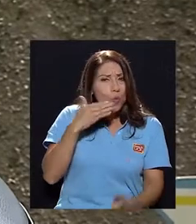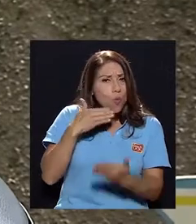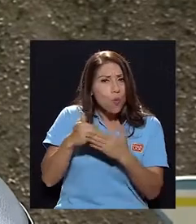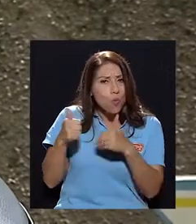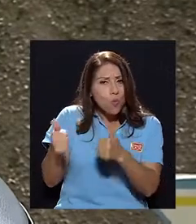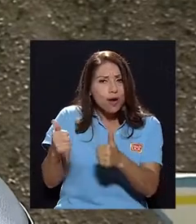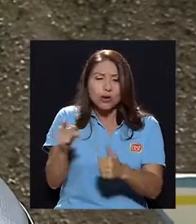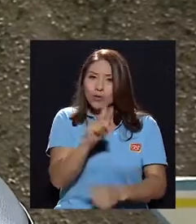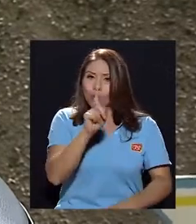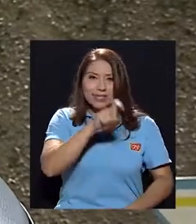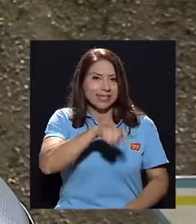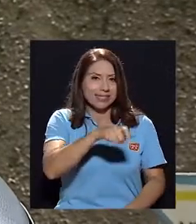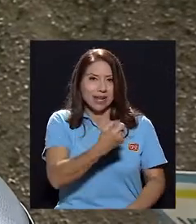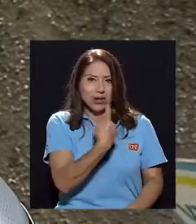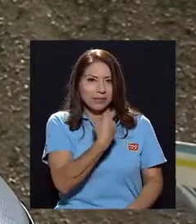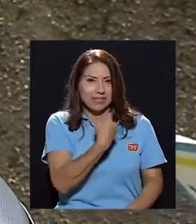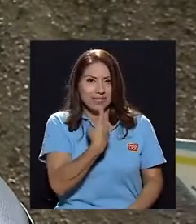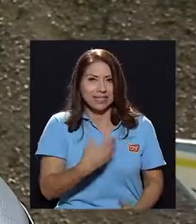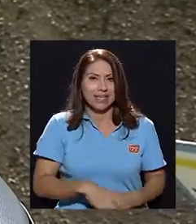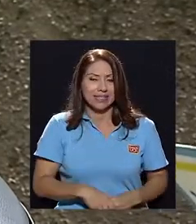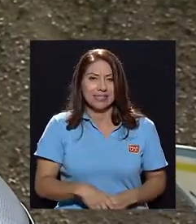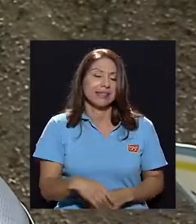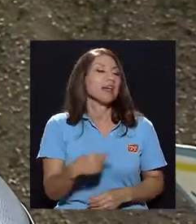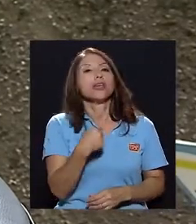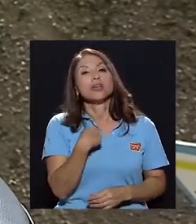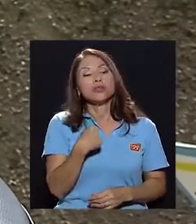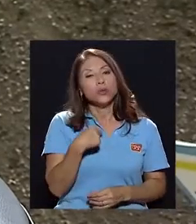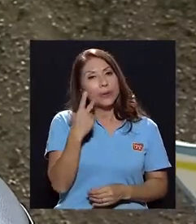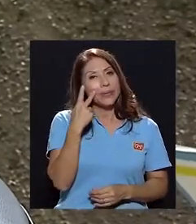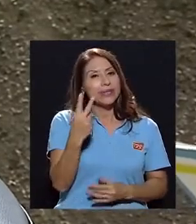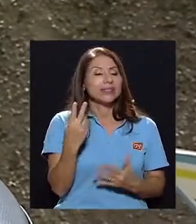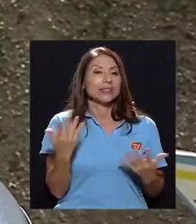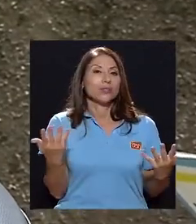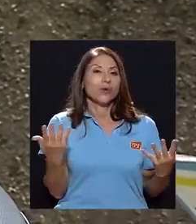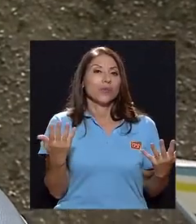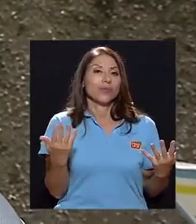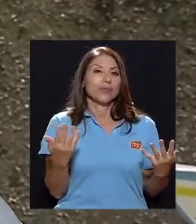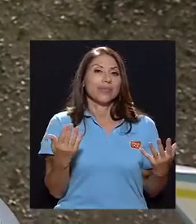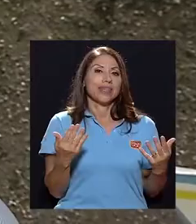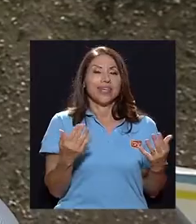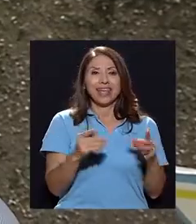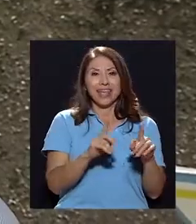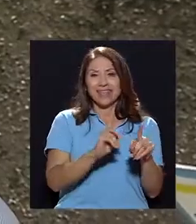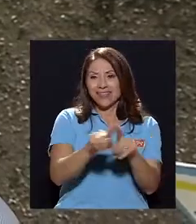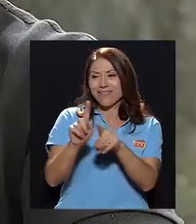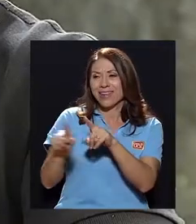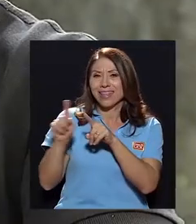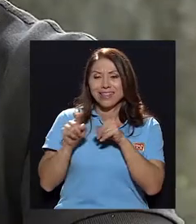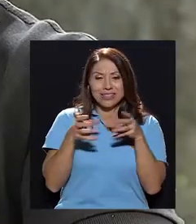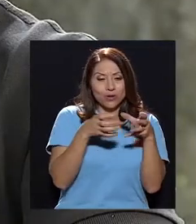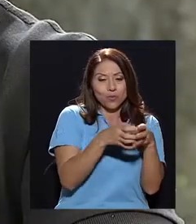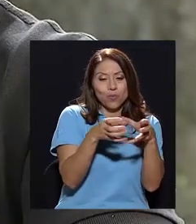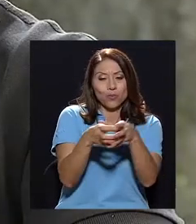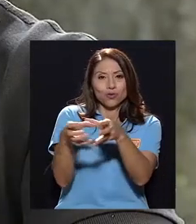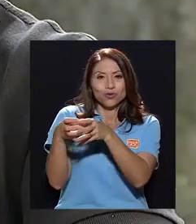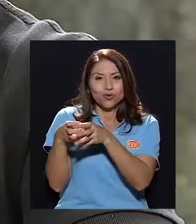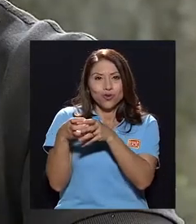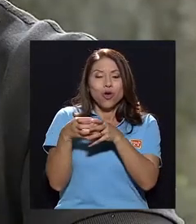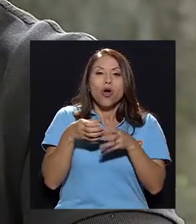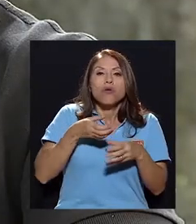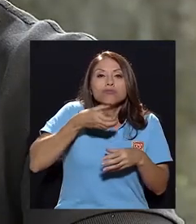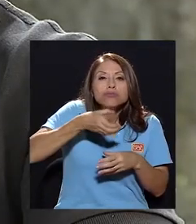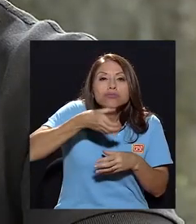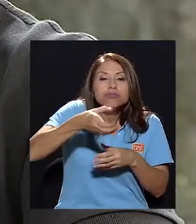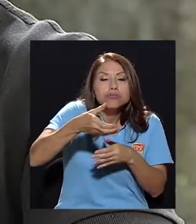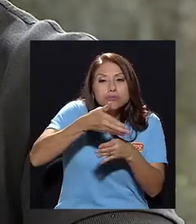pastillas. Entonces, lo que yo he visto es que los grupos, digamos, comparten consejos. Entonces, es interesante porque una